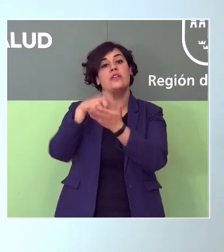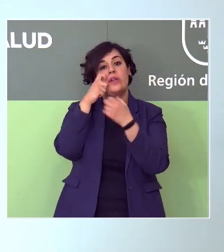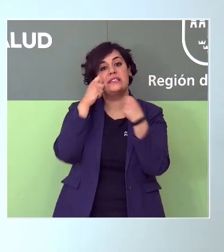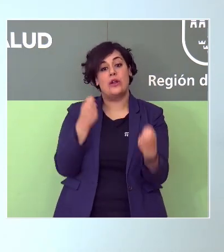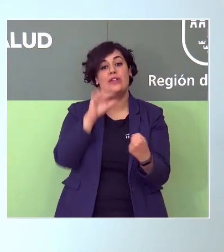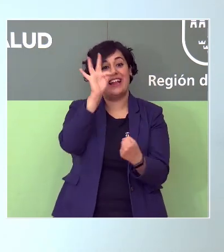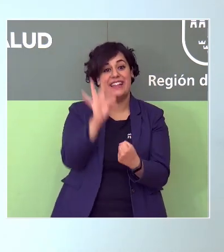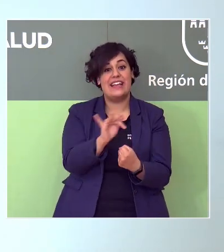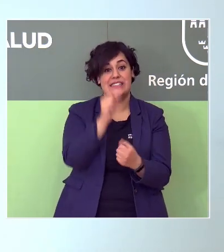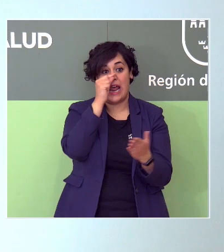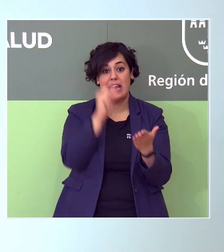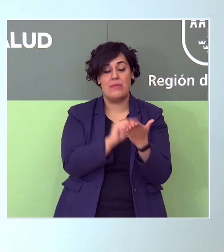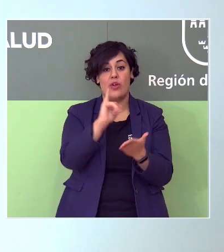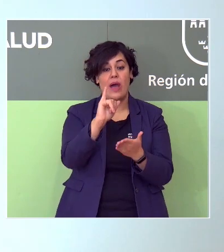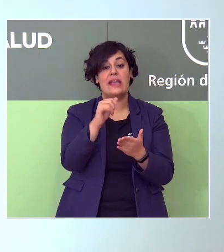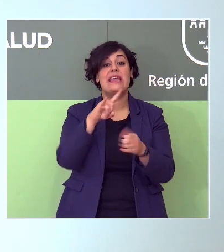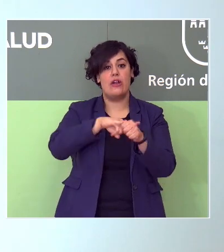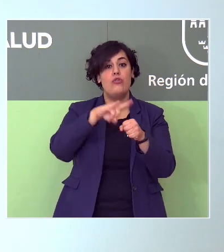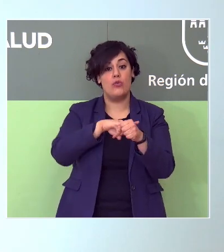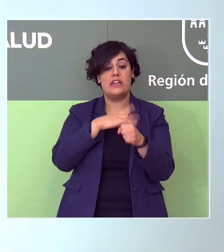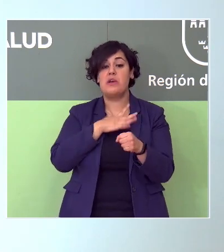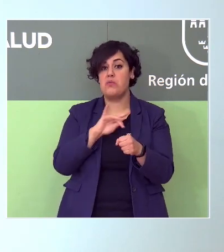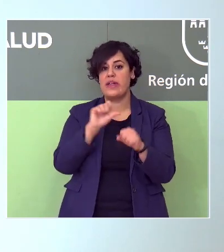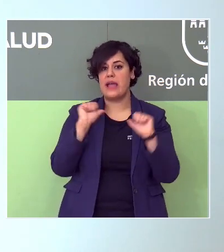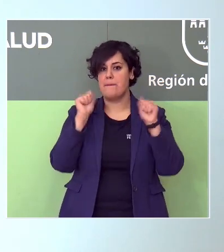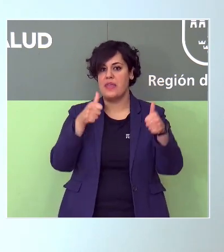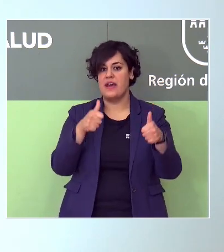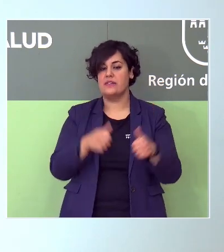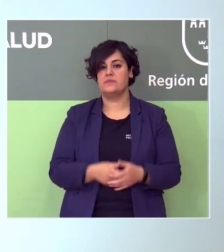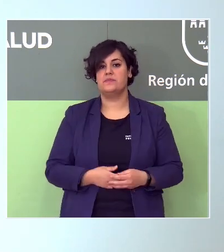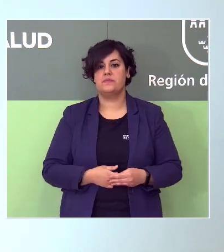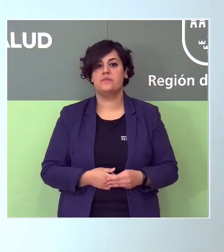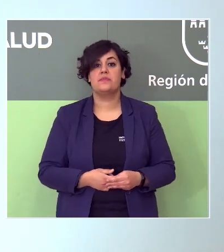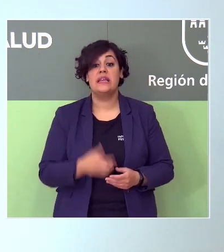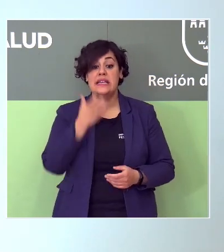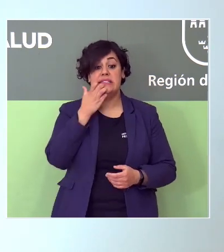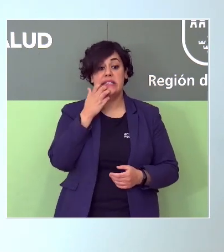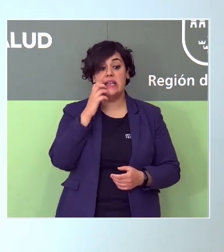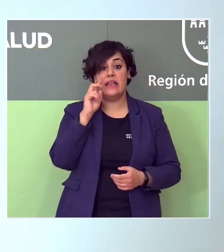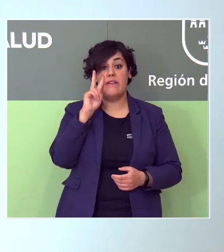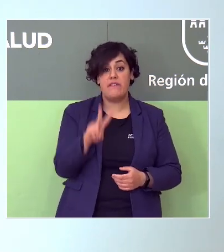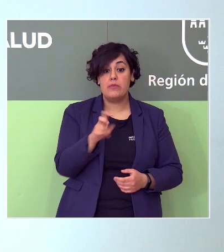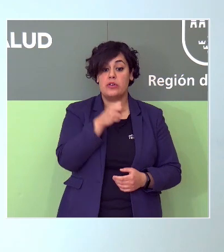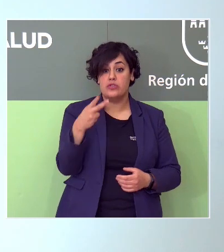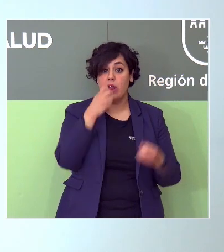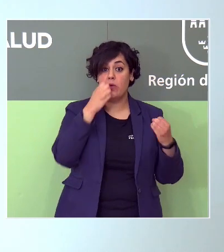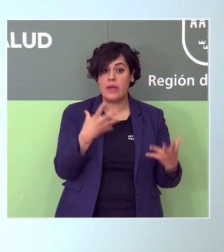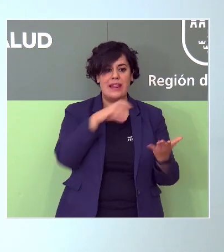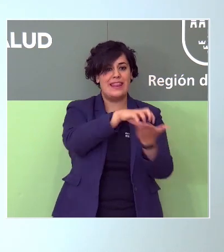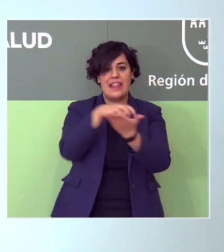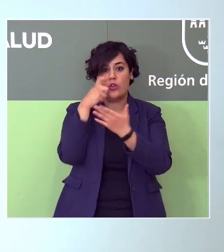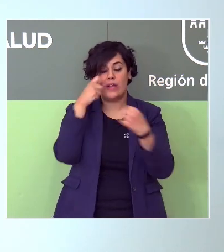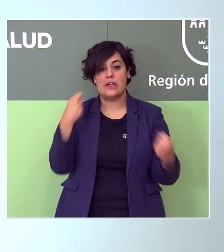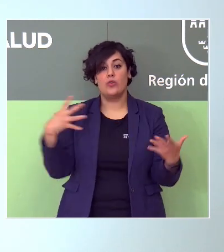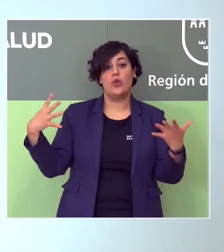y que ya podrán empezar a partir del lunes probablemente. Y en el momento que veamos que las cosas van bien, pues todos los centros de salud llamarán